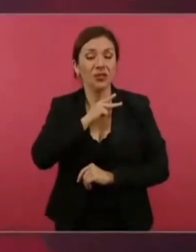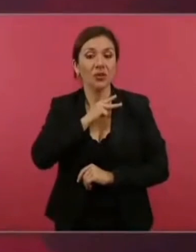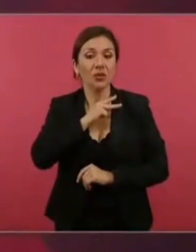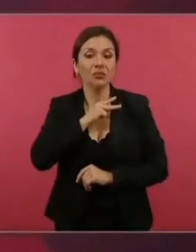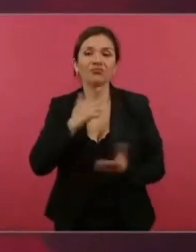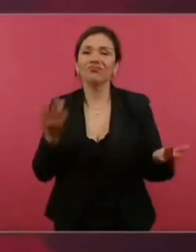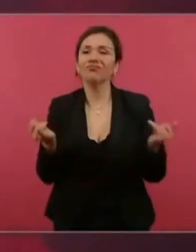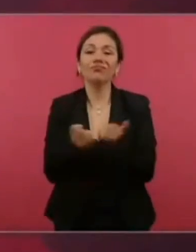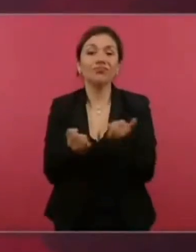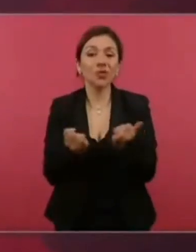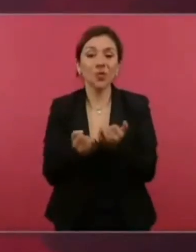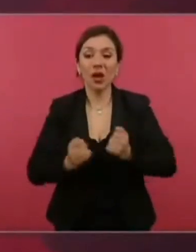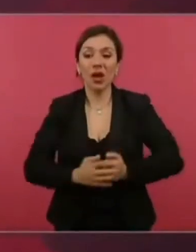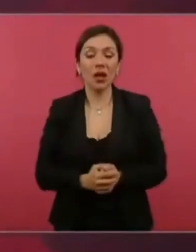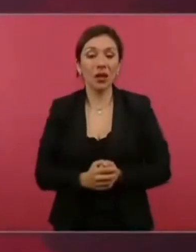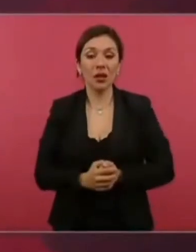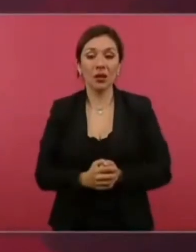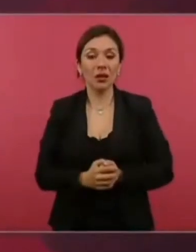Por eso,